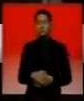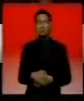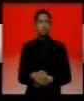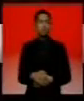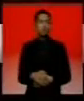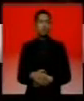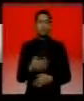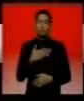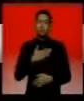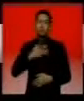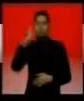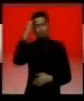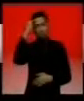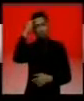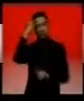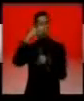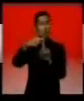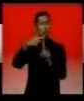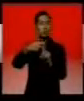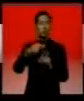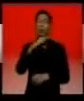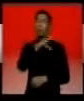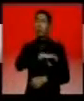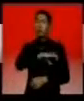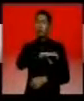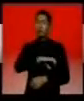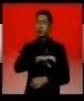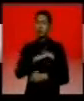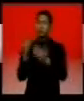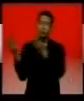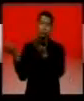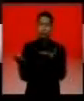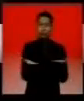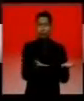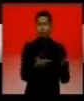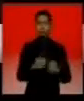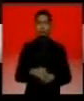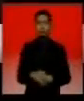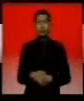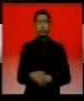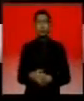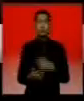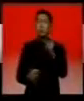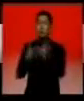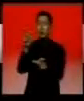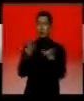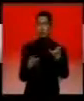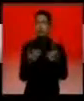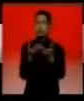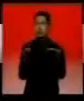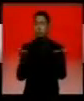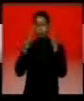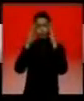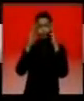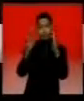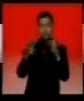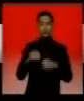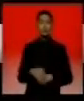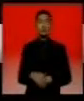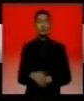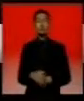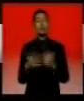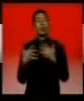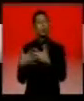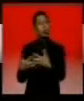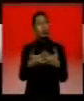realidad muy buena, porque en sí el municipio está haciéndose presente, haciendo una misa ante las personas que fallecieron el día del terremoto. Eso demuestra también la